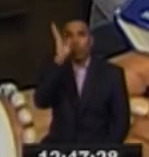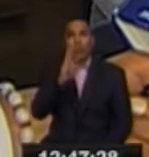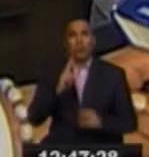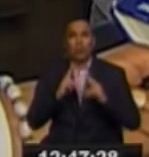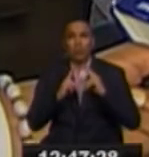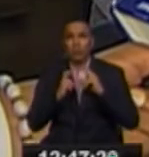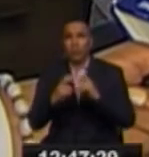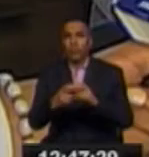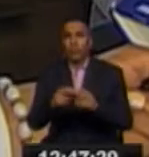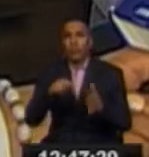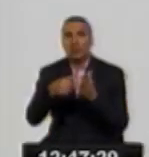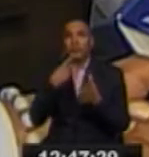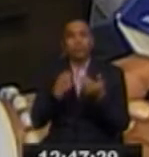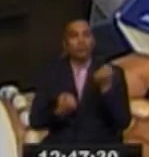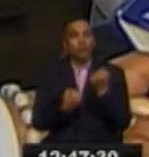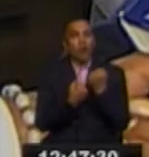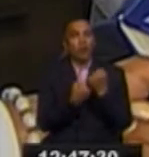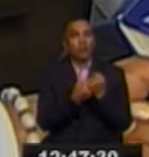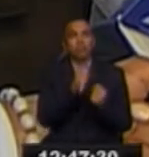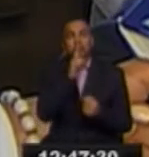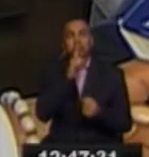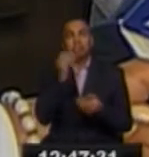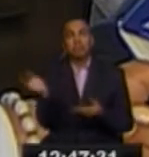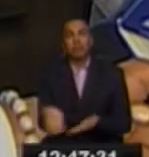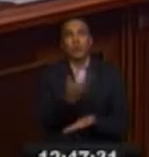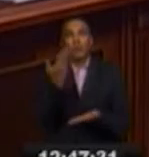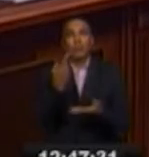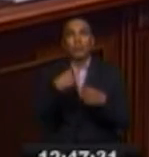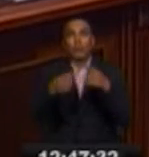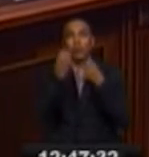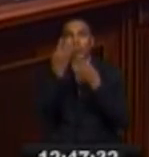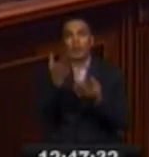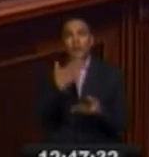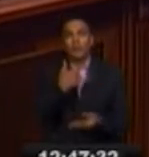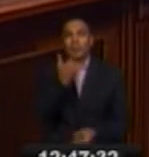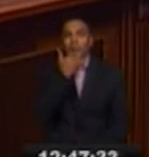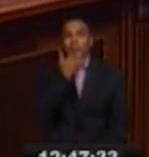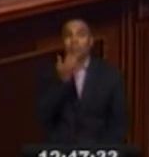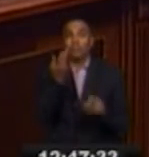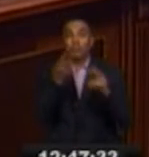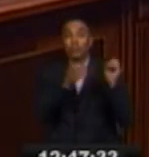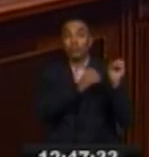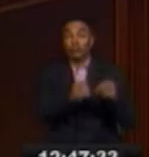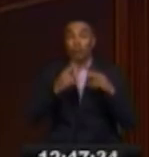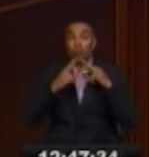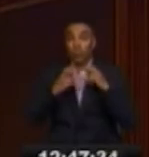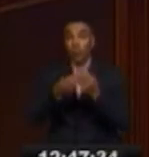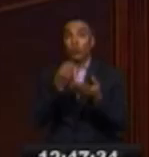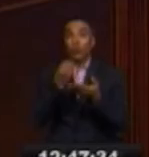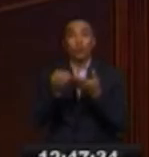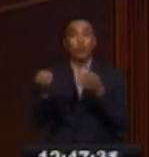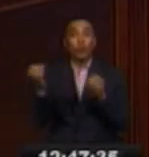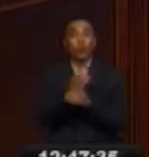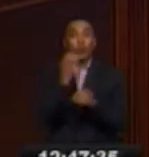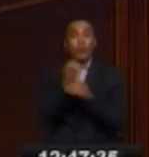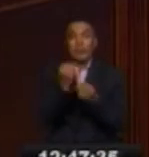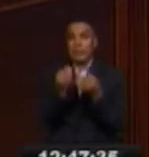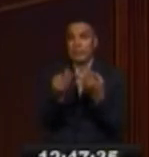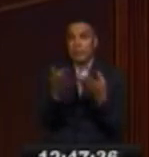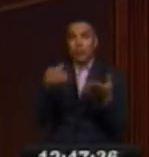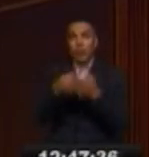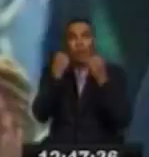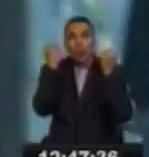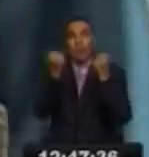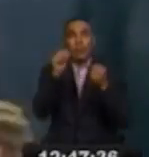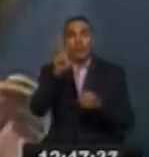investigaron y los informes son absolutamente ingenuos. El organismo también analizará la contabilidad de todas las campañas